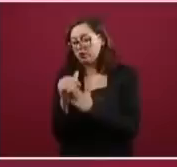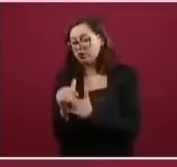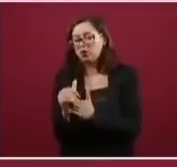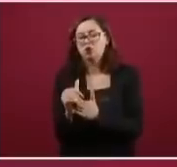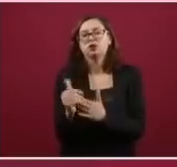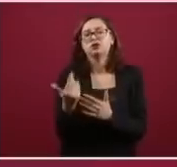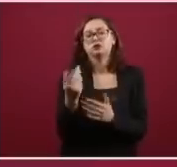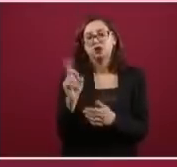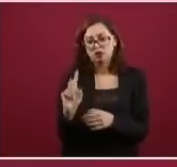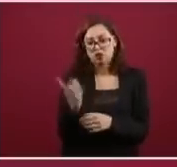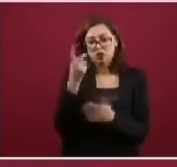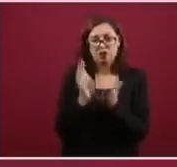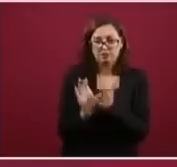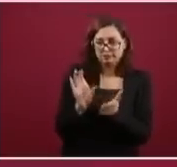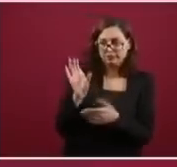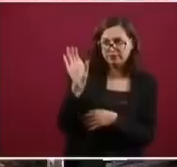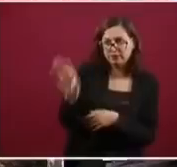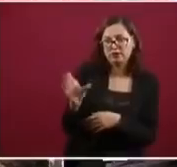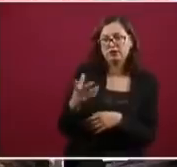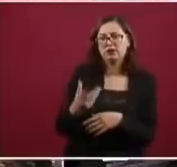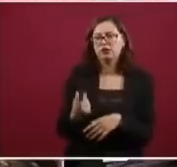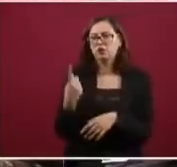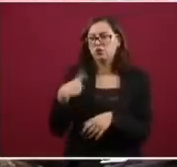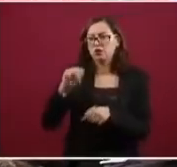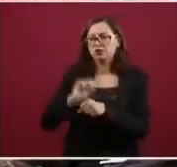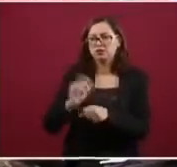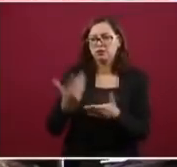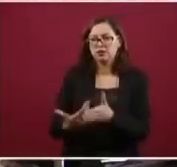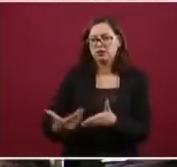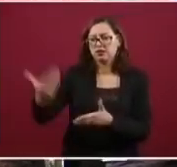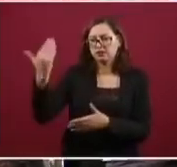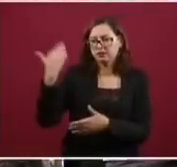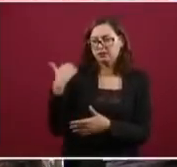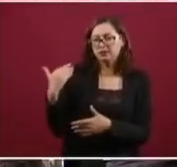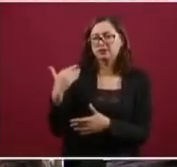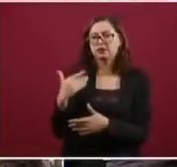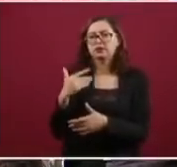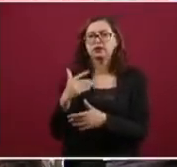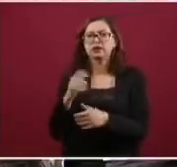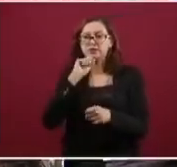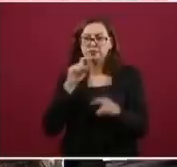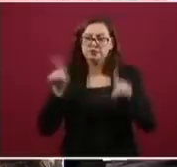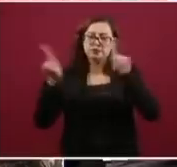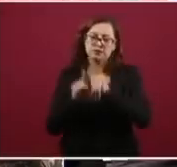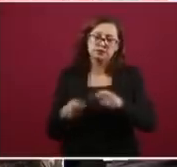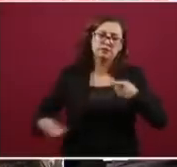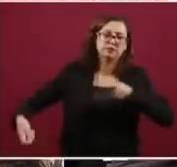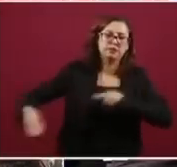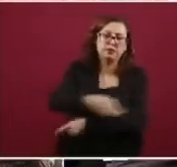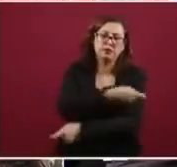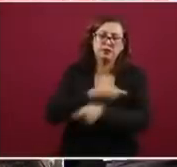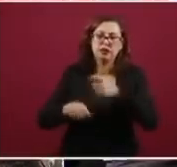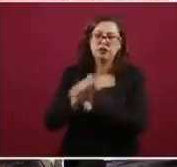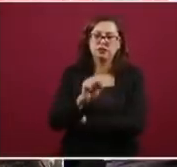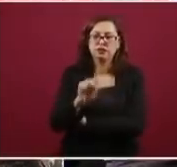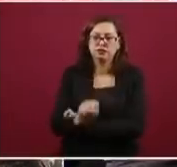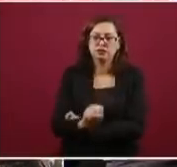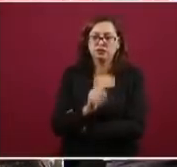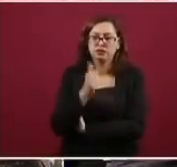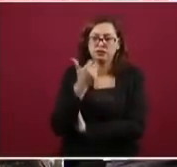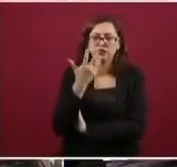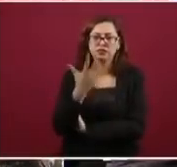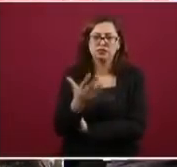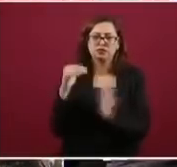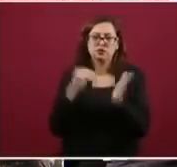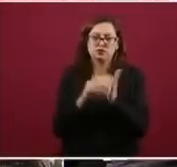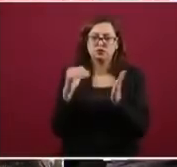de dólares la semana pasada fue la semana pasada que hicimos esta operación de canje por alrededor si mal no recuerdo 66 65